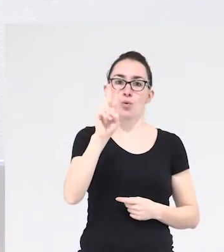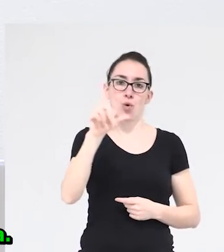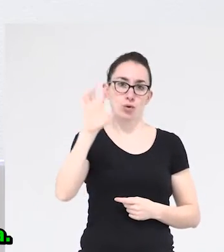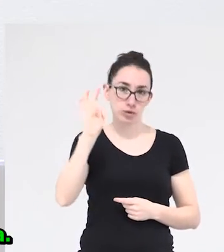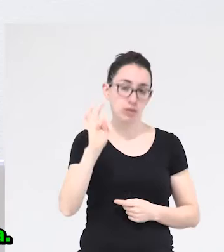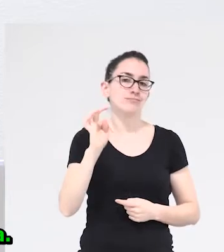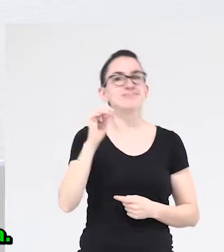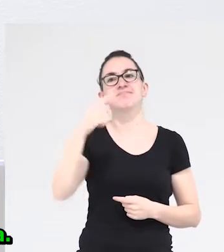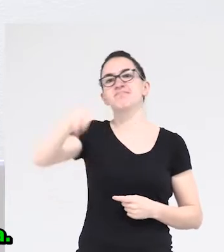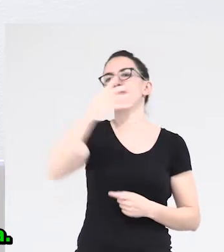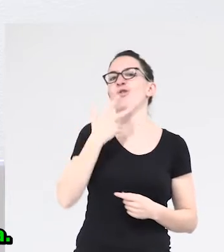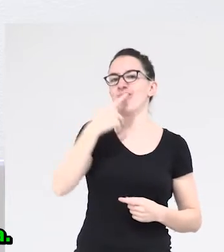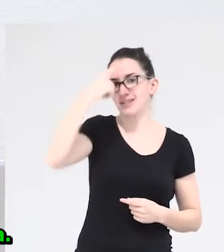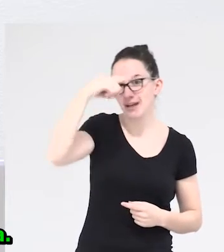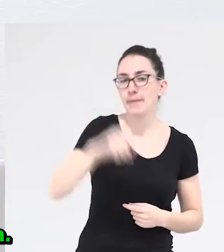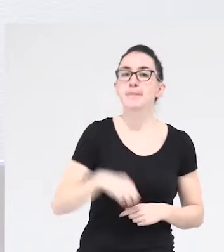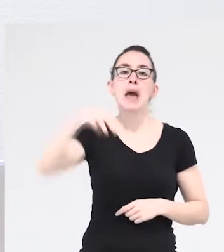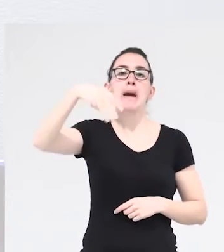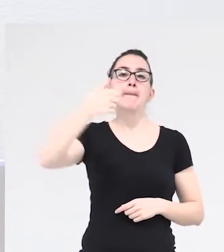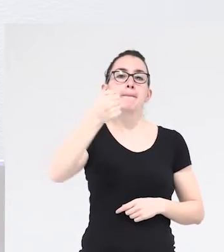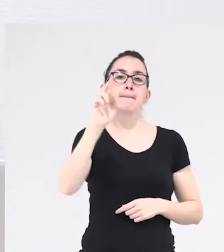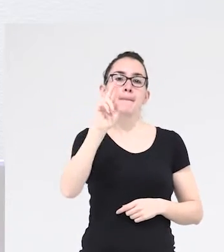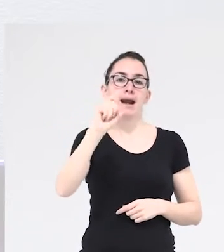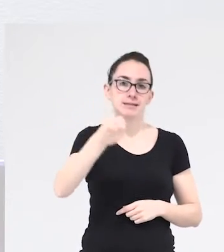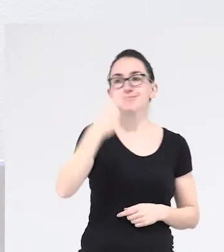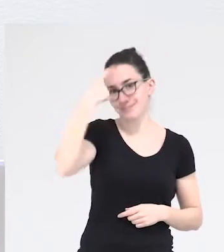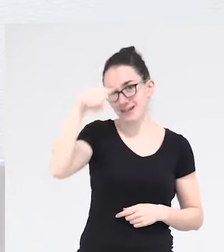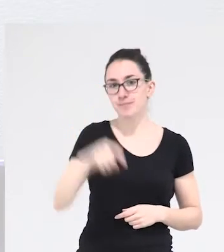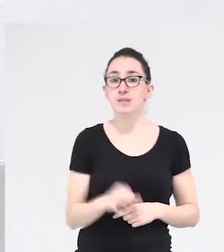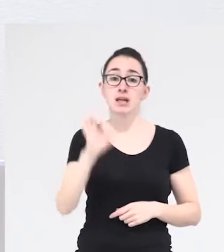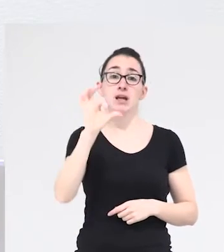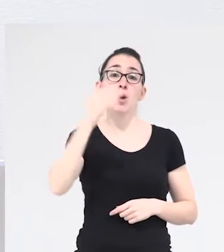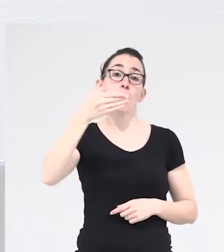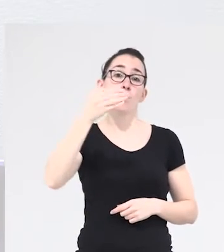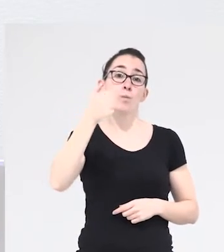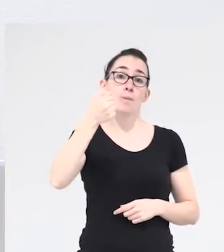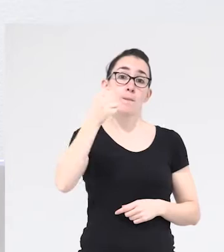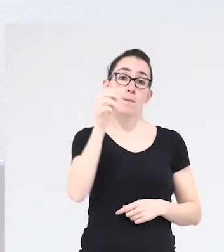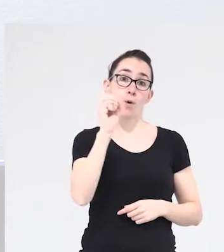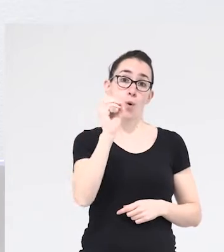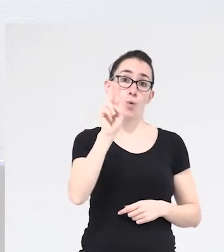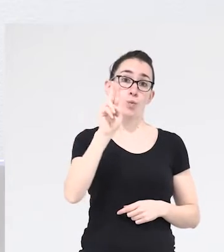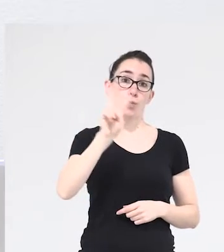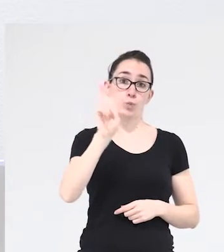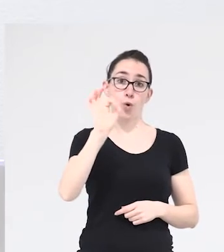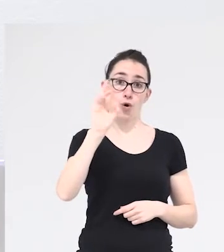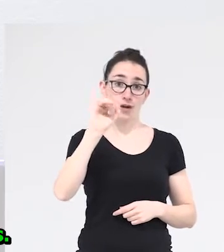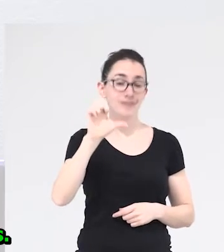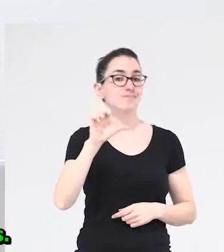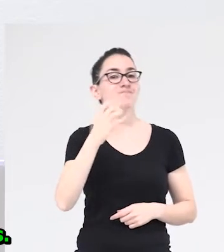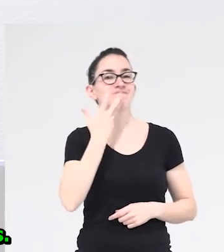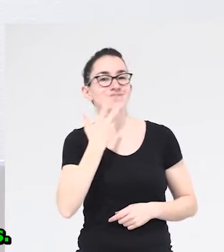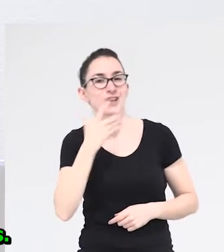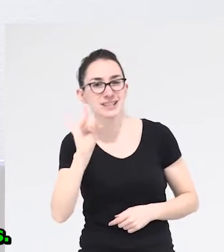cara, a de Marx sabemos cuál era su cara, de Simone de Beauvoir sabemos cuál era su cara, en general de las negras, de las indígenas,